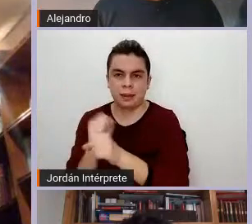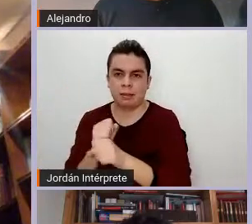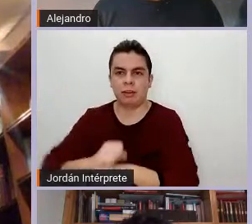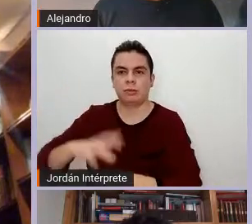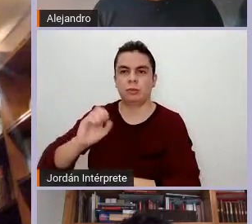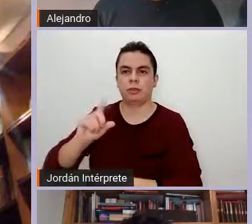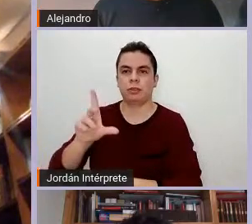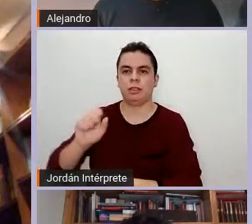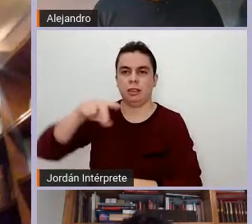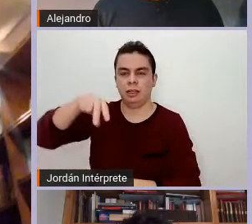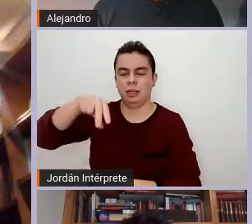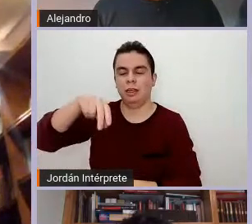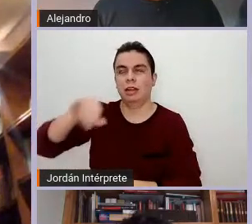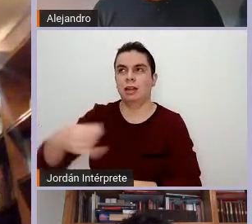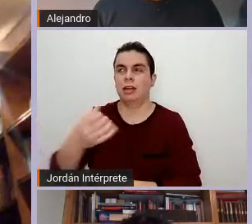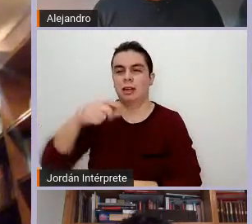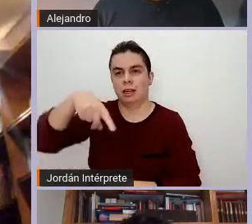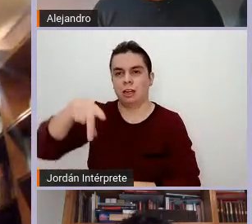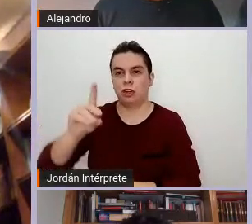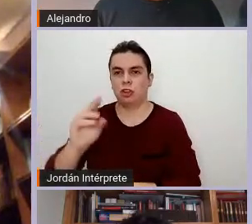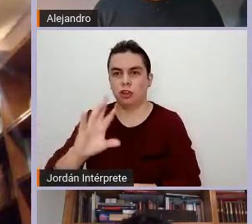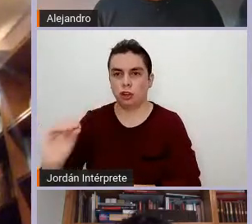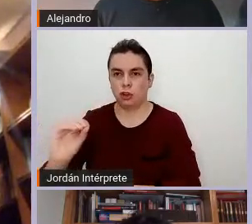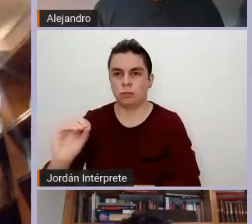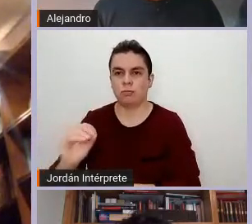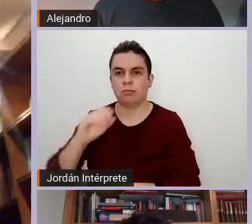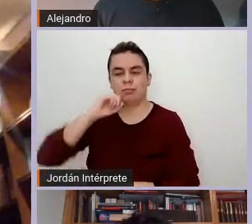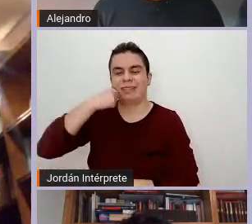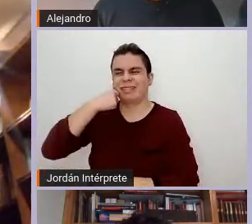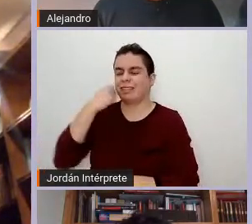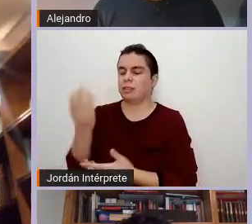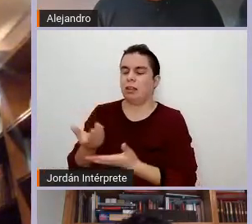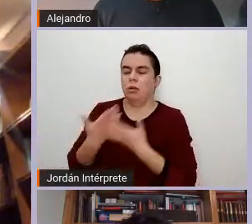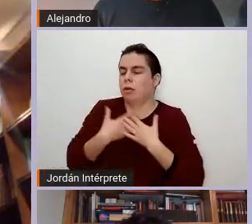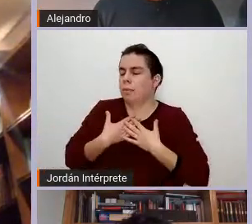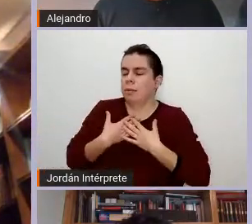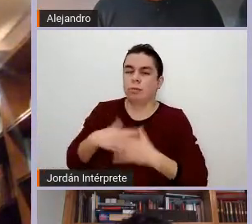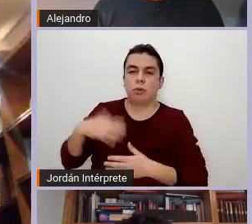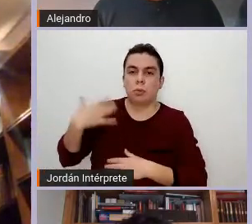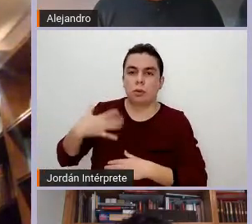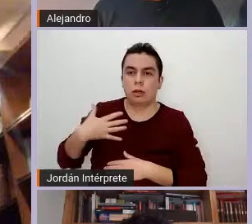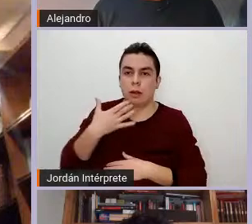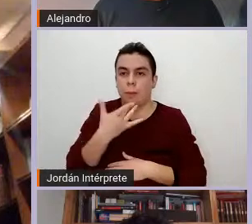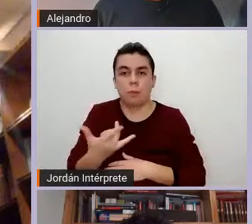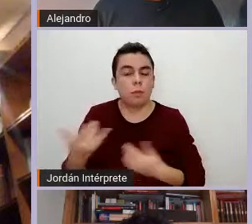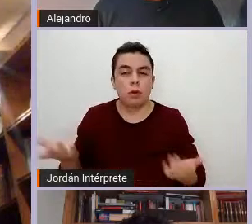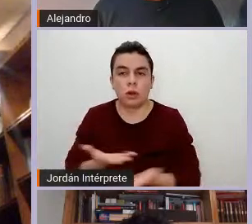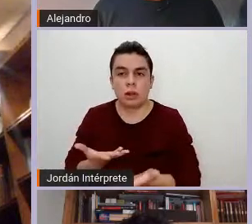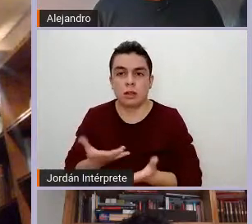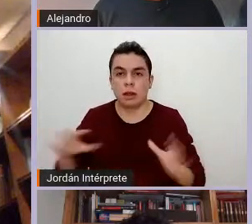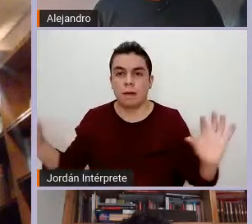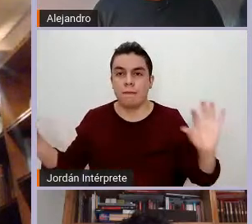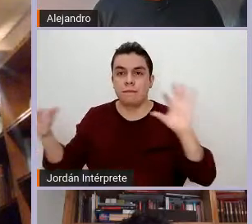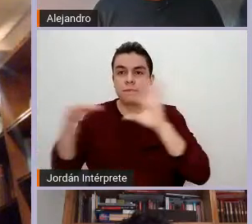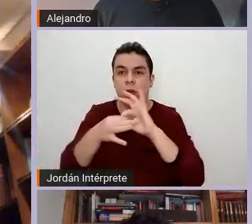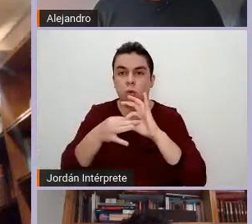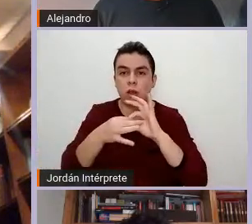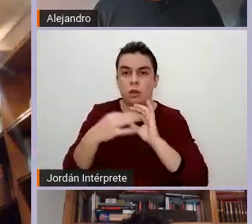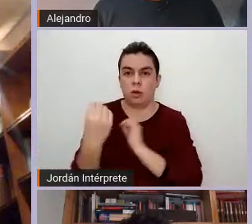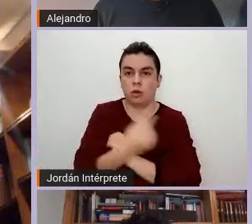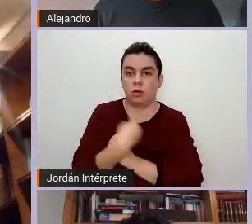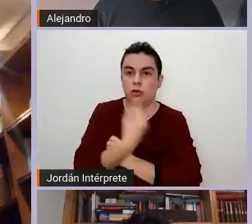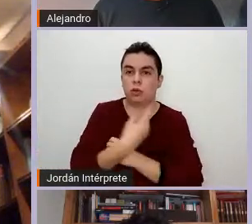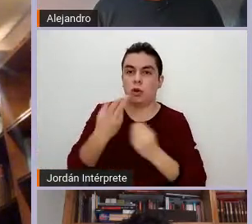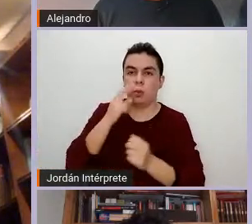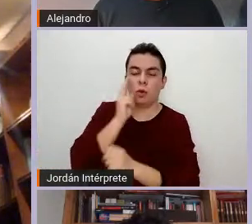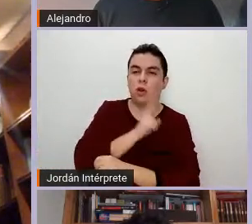y que tiene mucho que ver y que tiene mucho significado para mí porque está en consonancia con la visión que nosotros tenemos de Violeta Parra